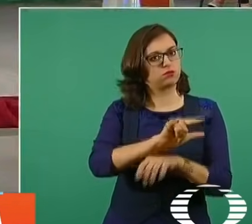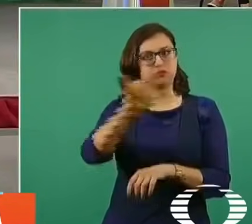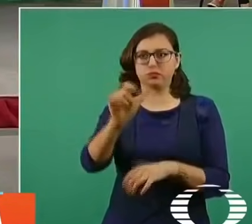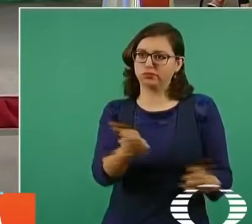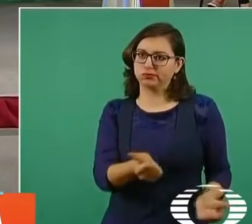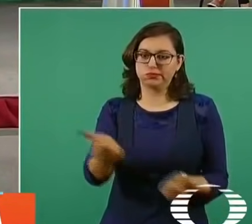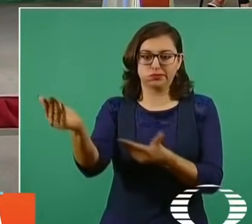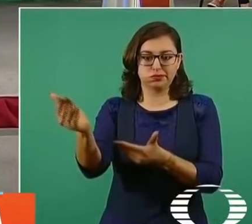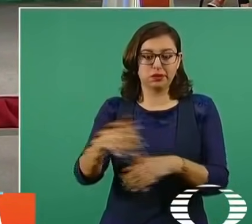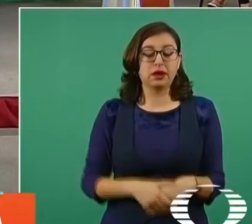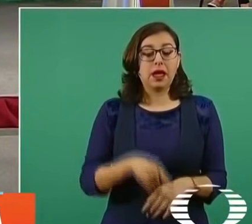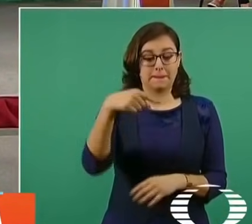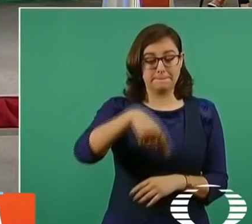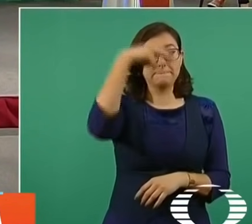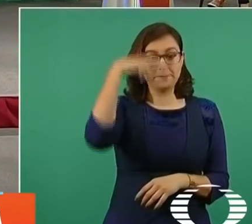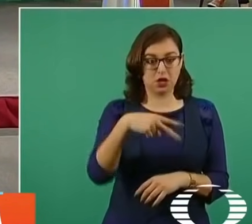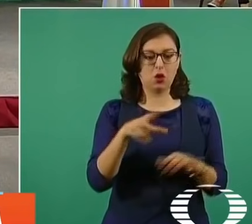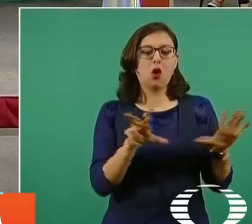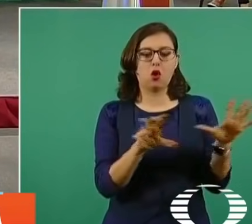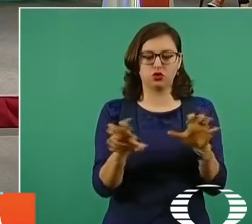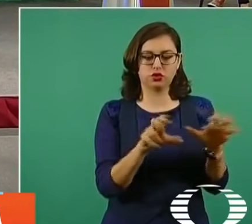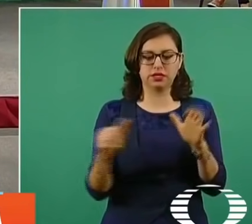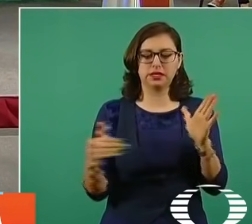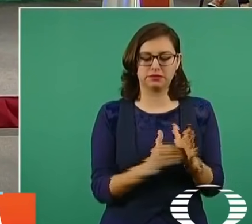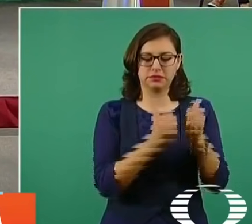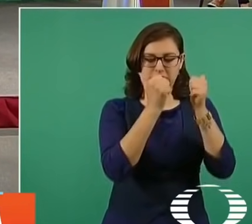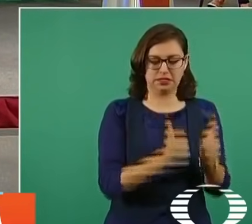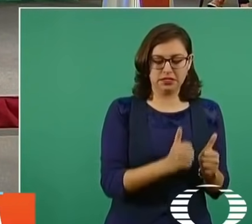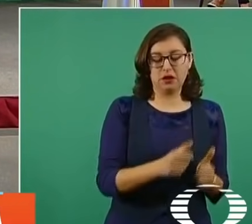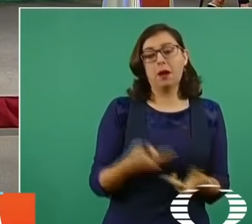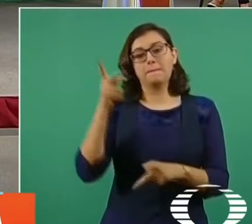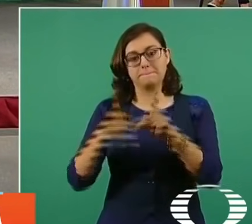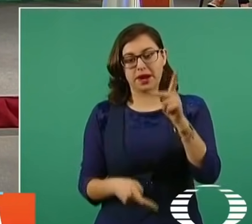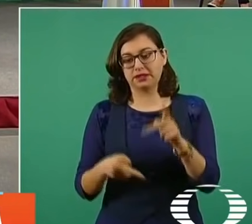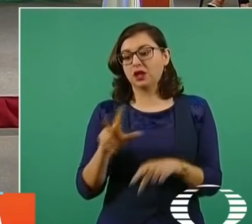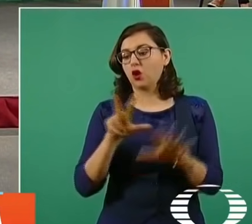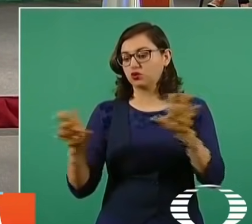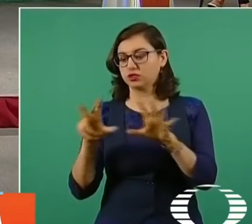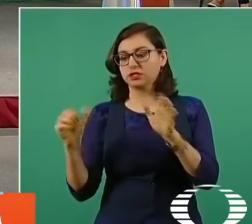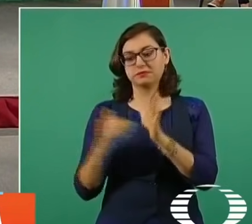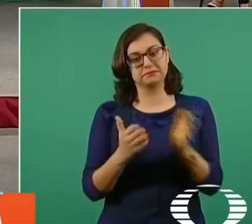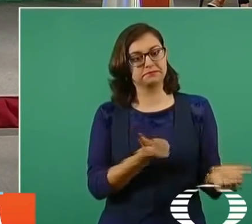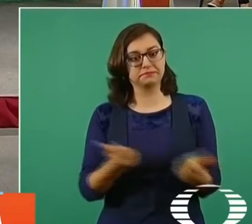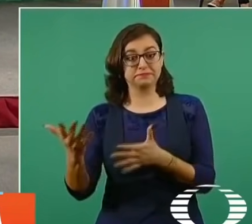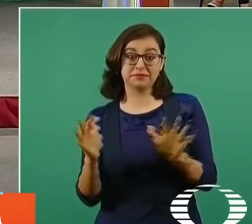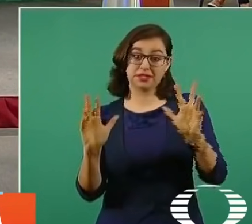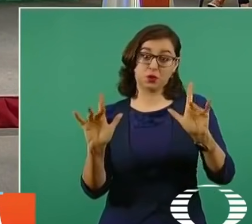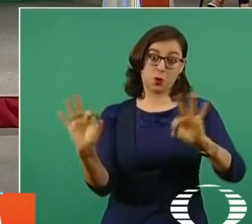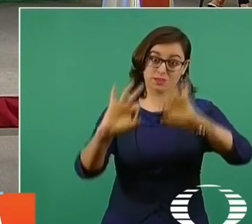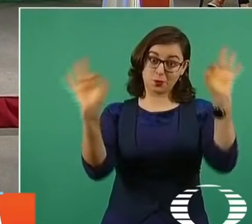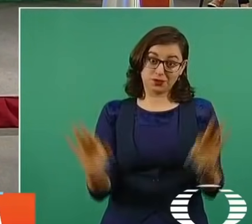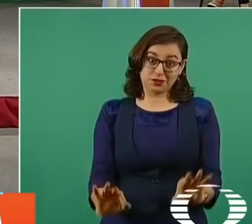México recibirá 800,000, que ya lo mencioné, y Argentina las otras 800,000, mitad y mitad, porque así se